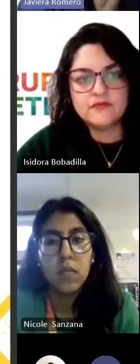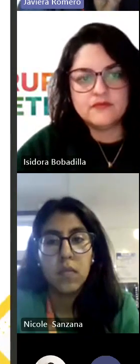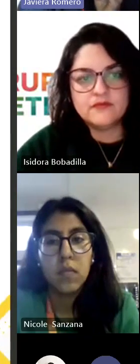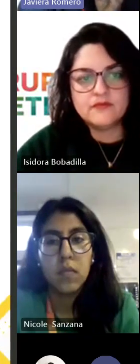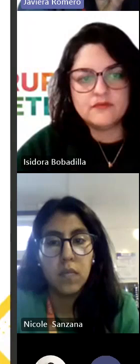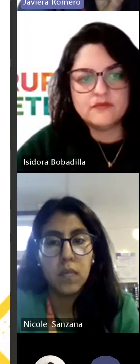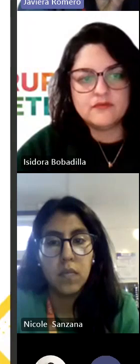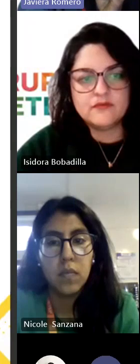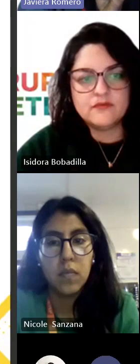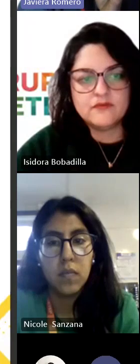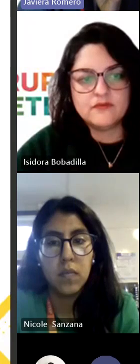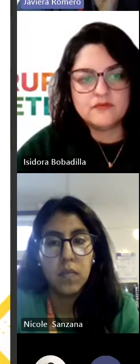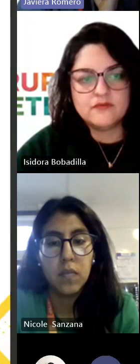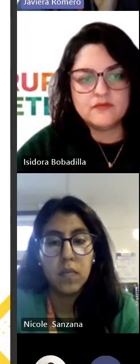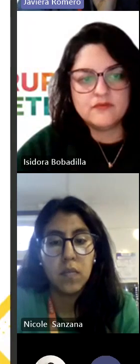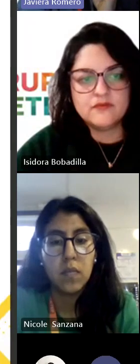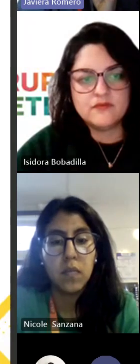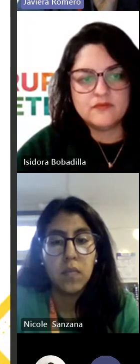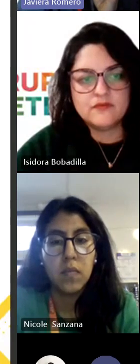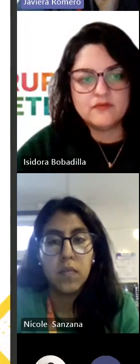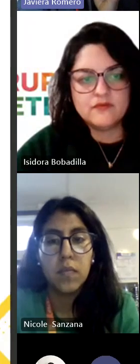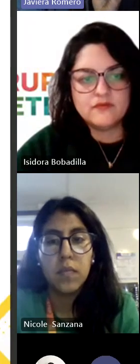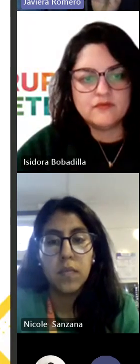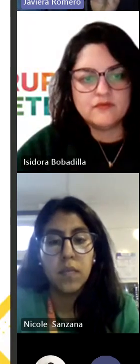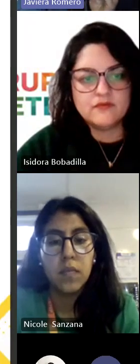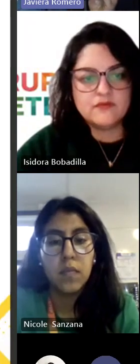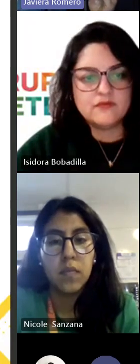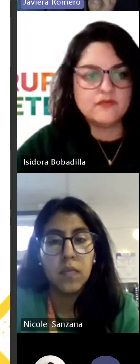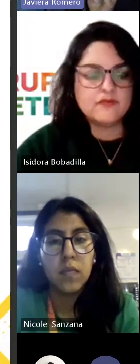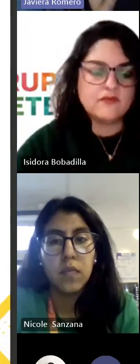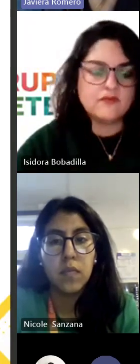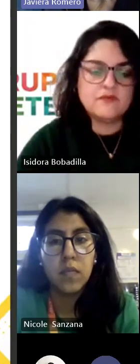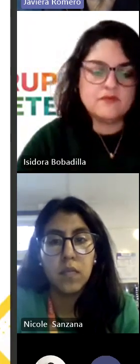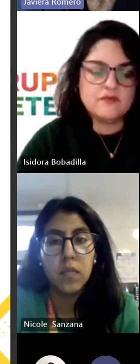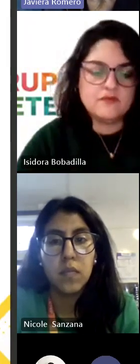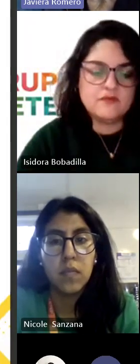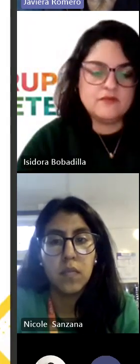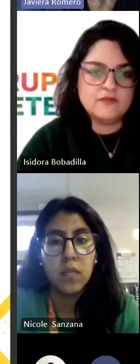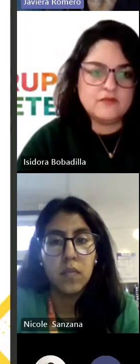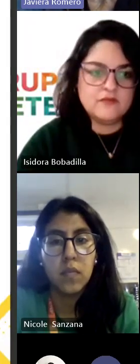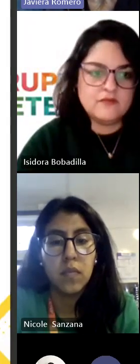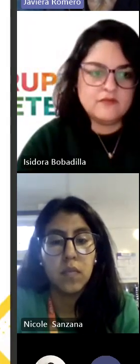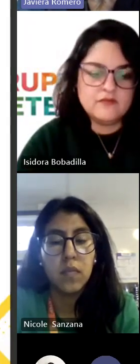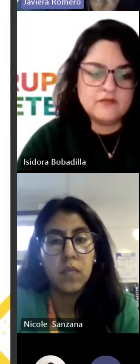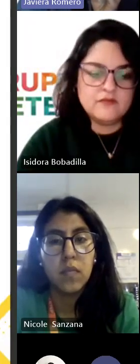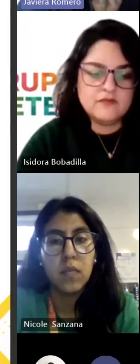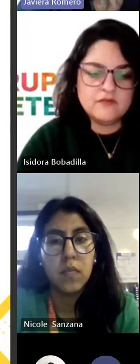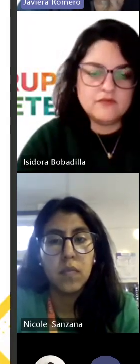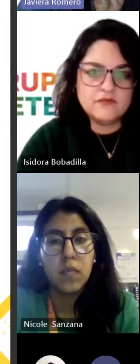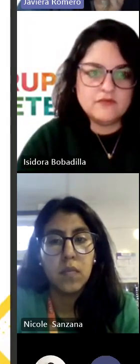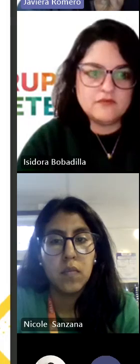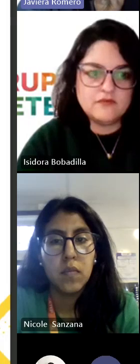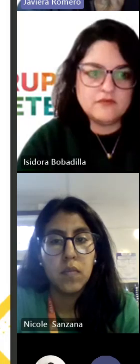profesores, por ejemplo. Un profesor se va con licencia y llega un profesor reemplazante, eso también puede generar estrés.